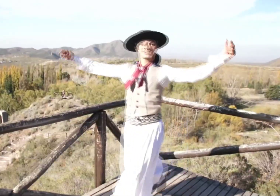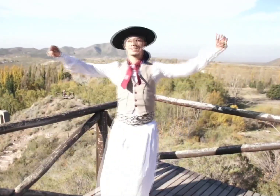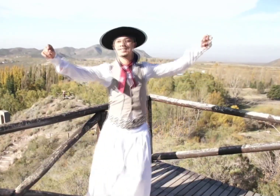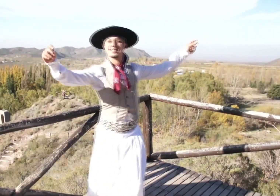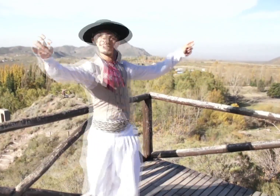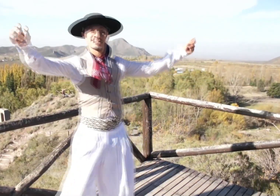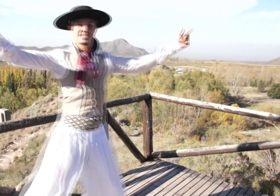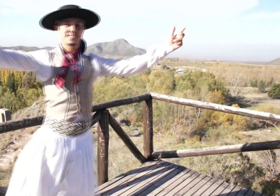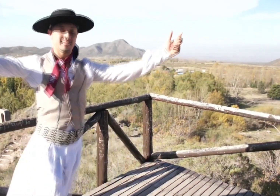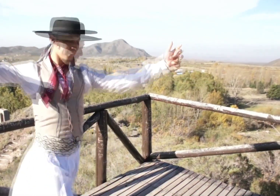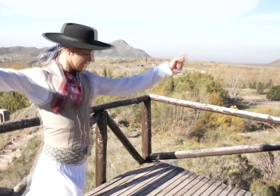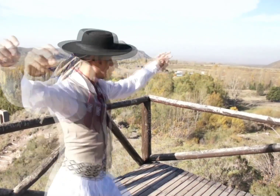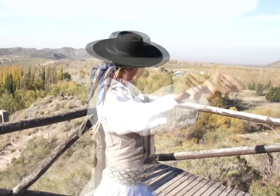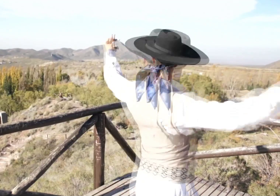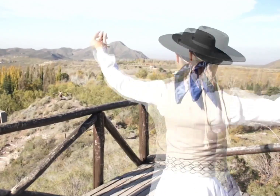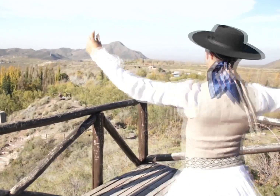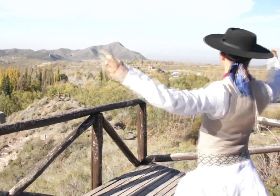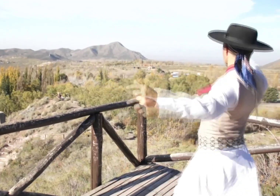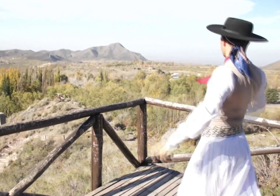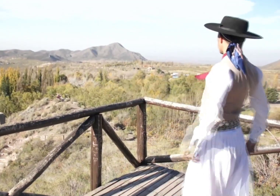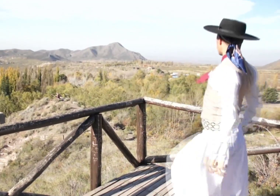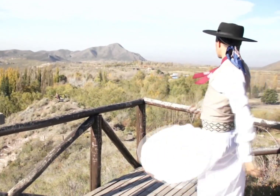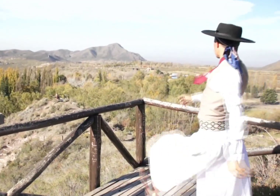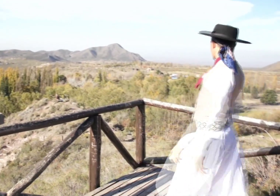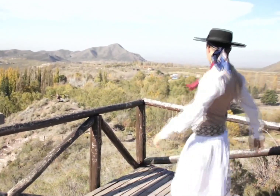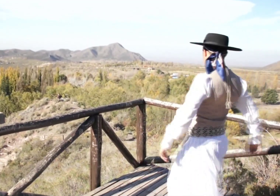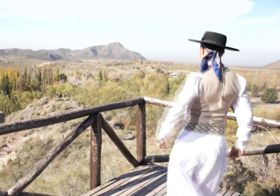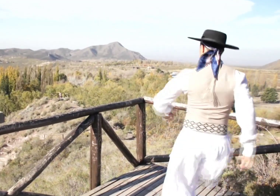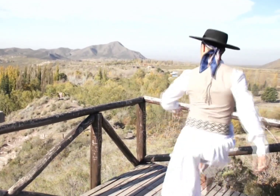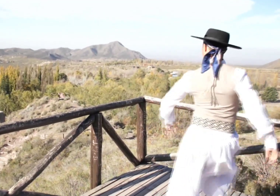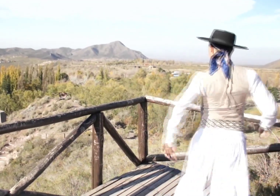Viva la patria, se oye y el clamoreo.